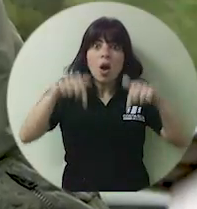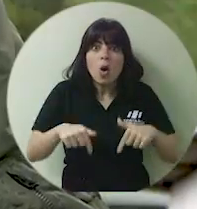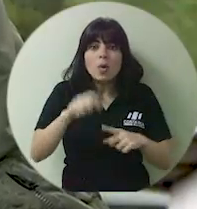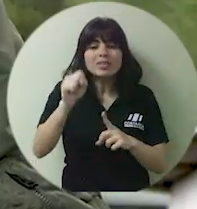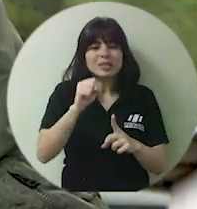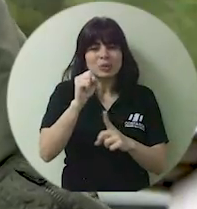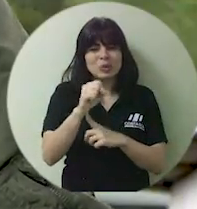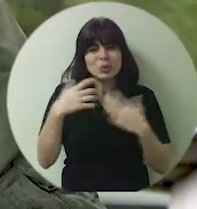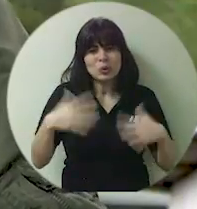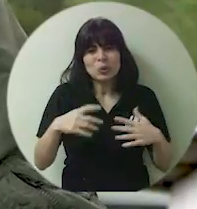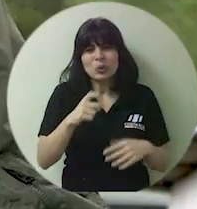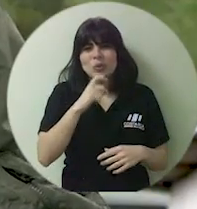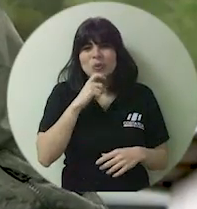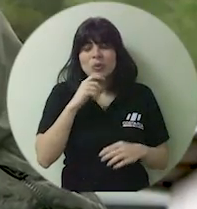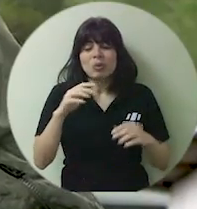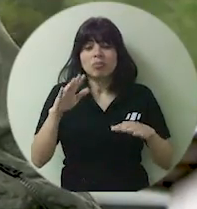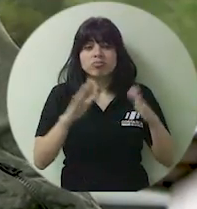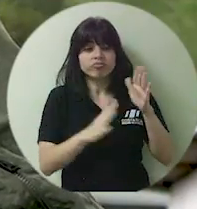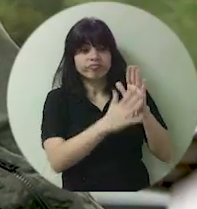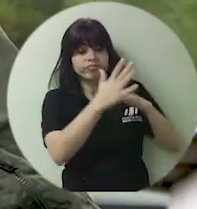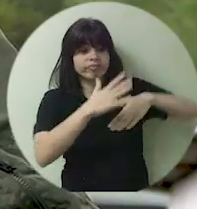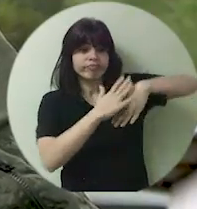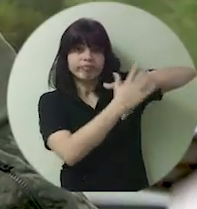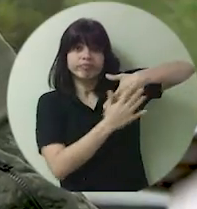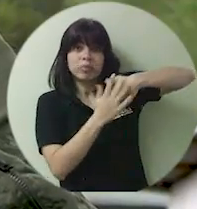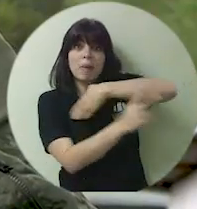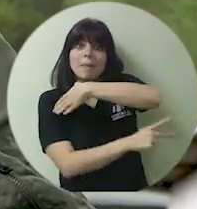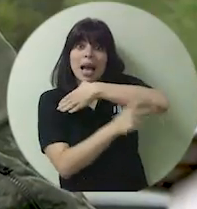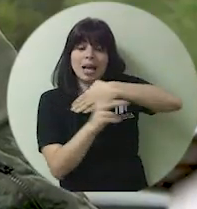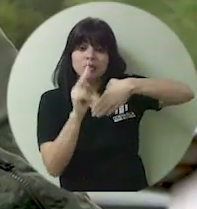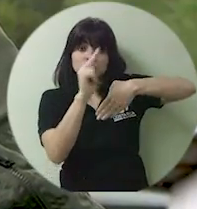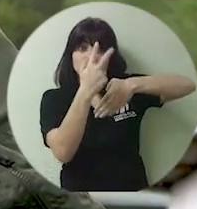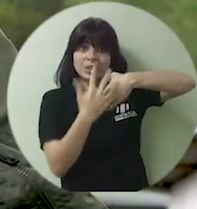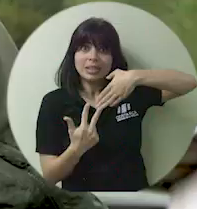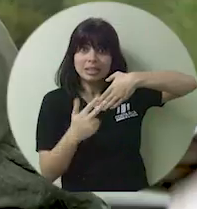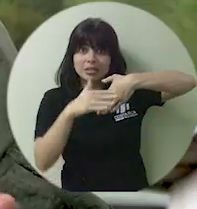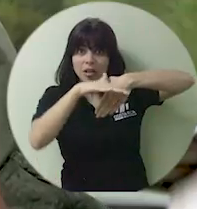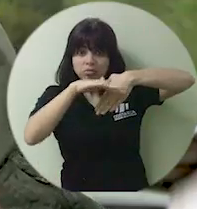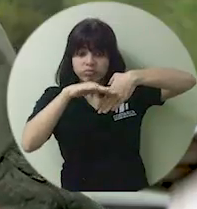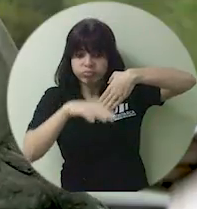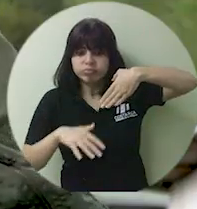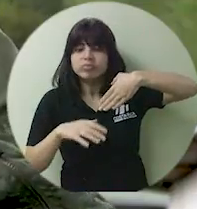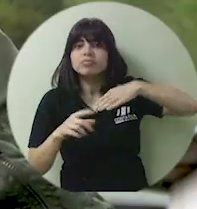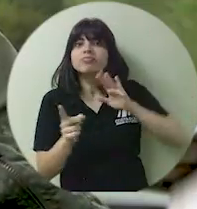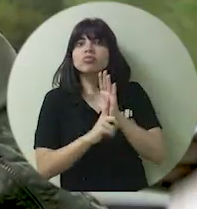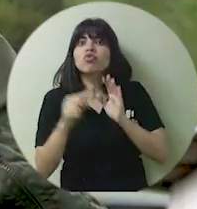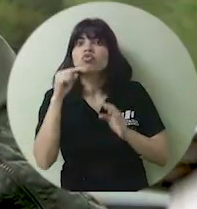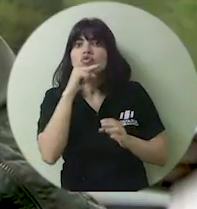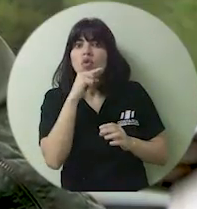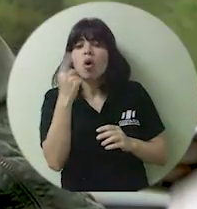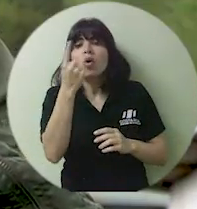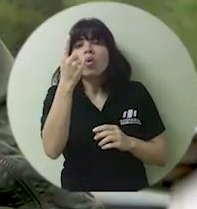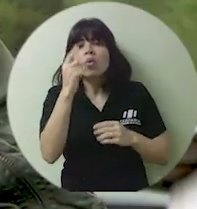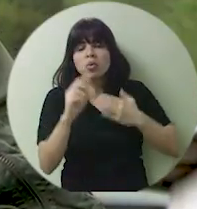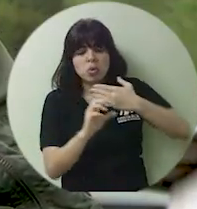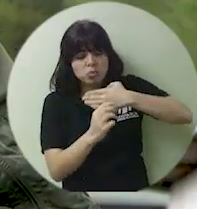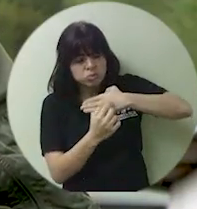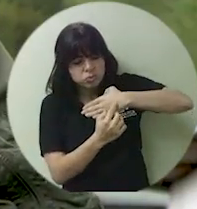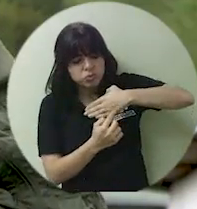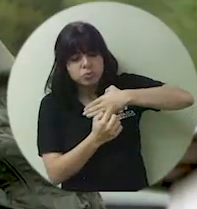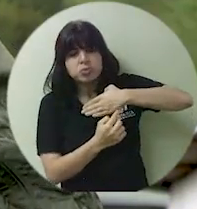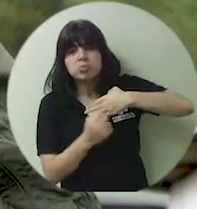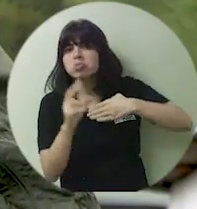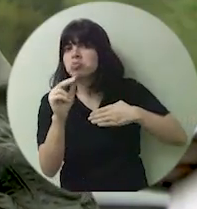una situación muy difícil. 2/3 partes del país están en alerta roja. Solamente en la provincia de Limón se